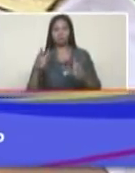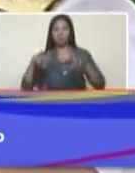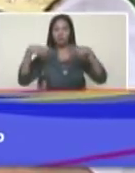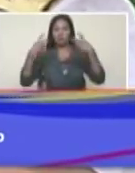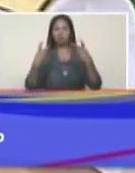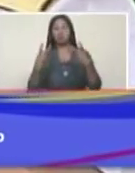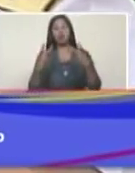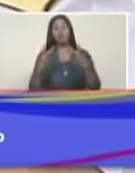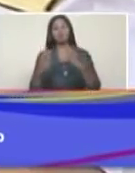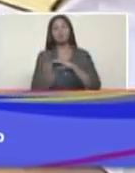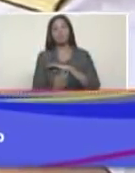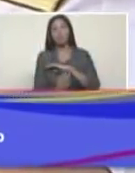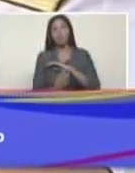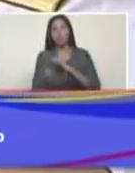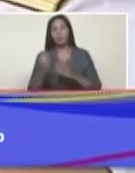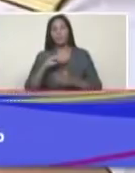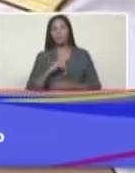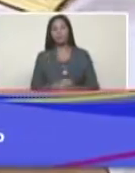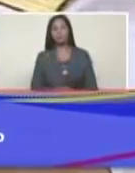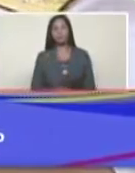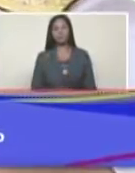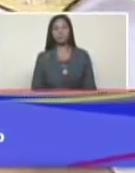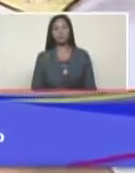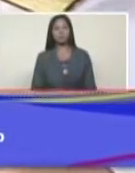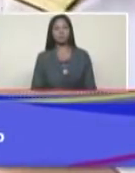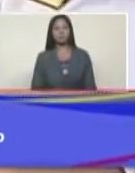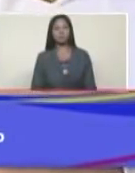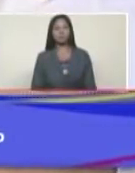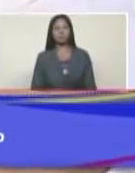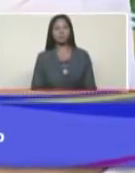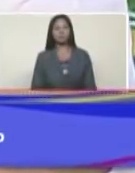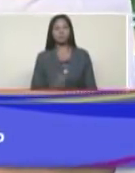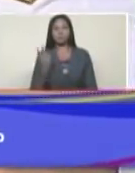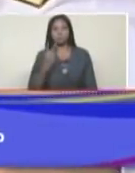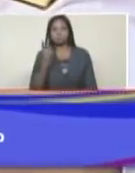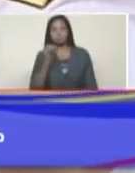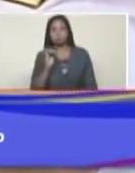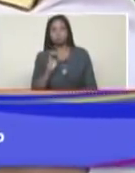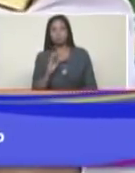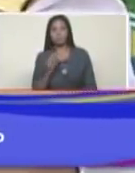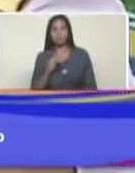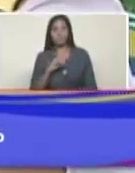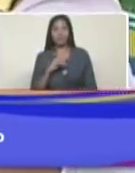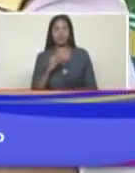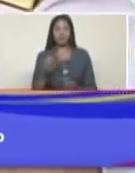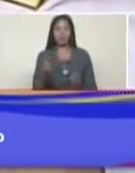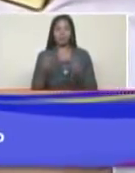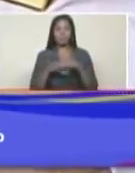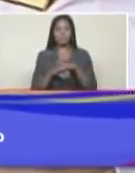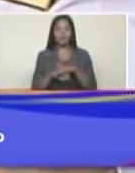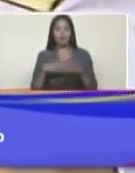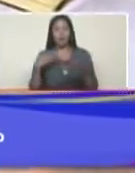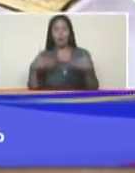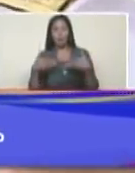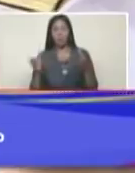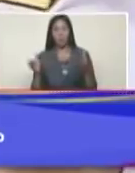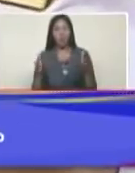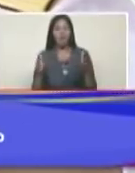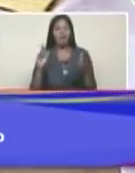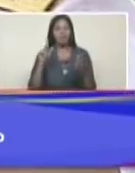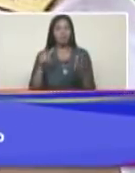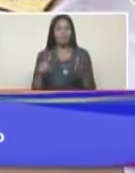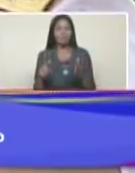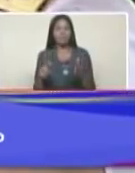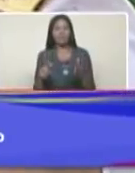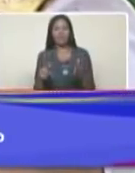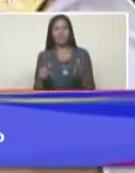esta innovación tecnológica mixta, que amarra lo industrial y lo popular. Entonces, por una